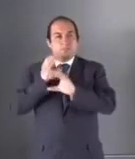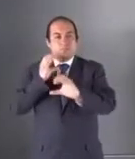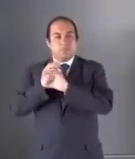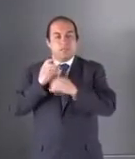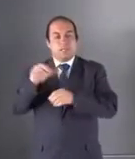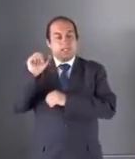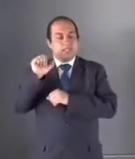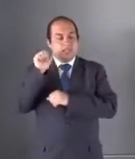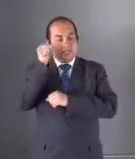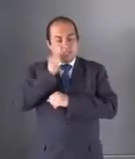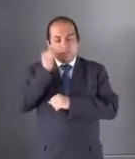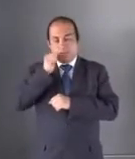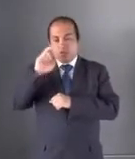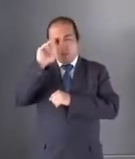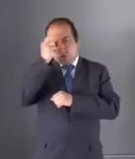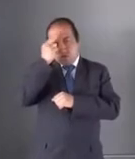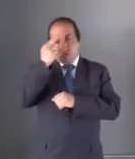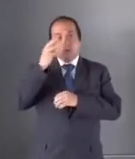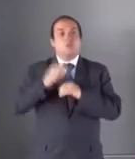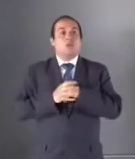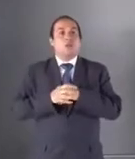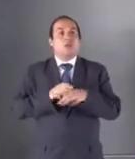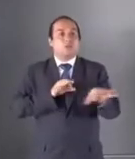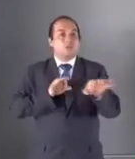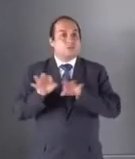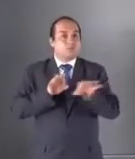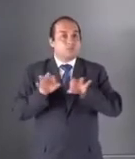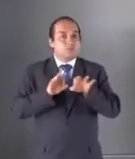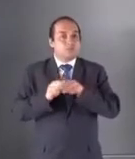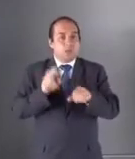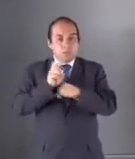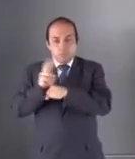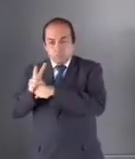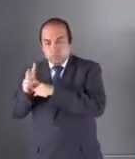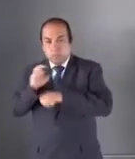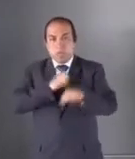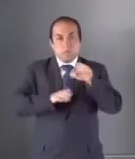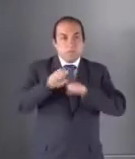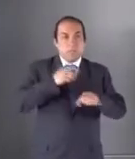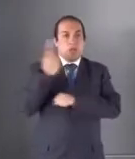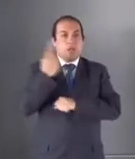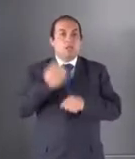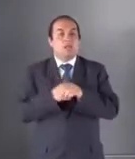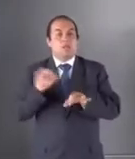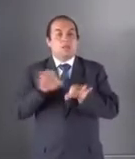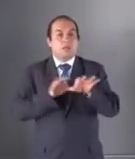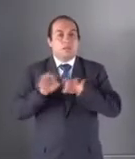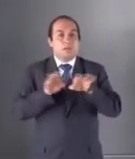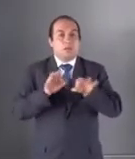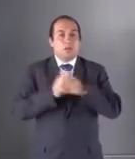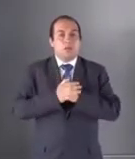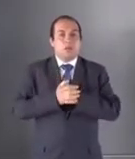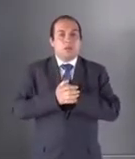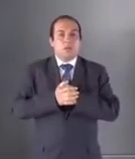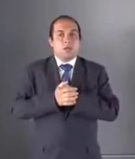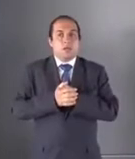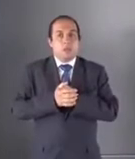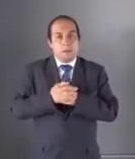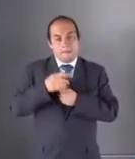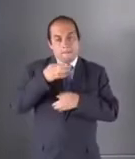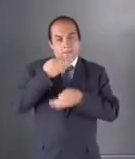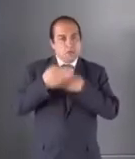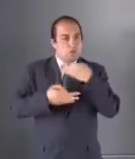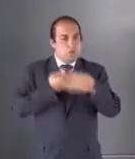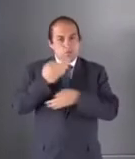reconociendo a los trabajadores, a la supervisión, a las empresas que han trabajado durante todo este